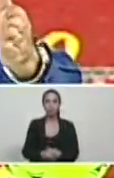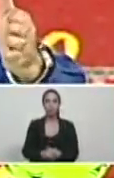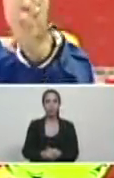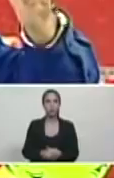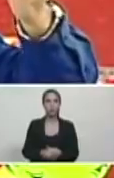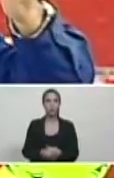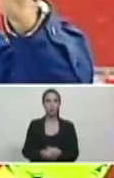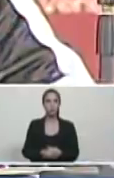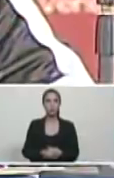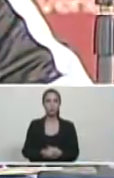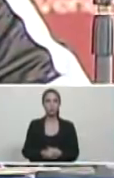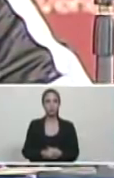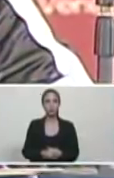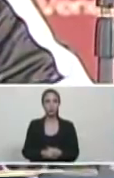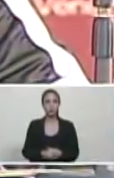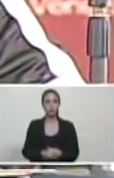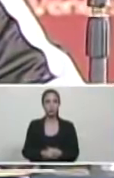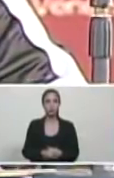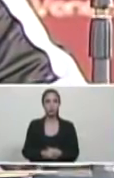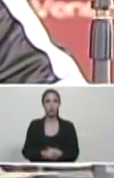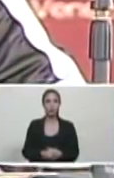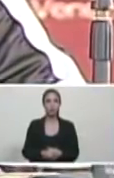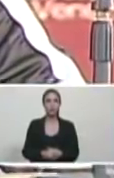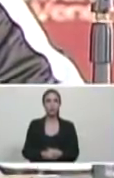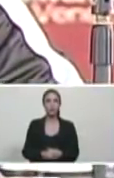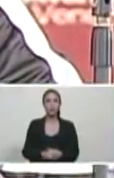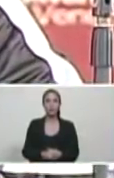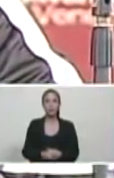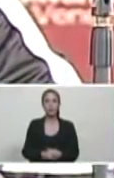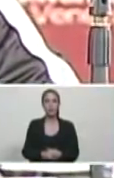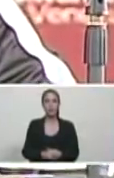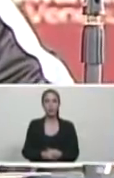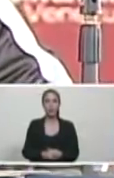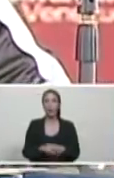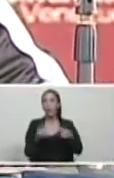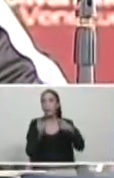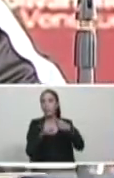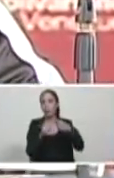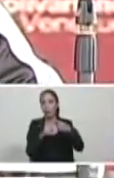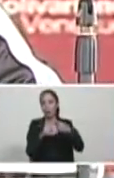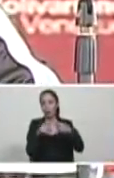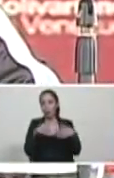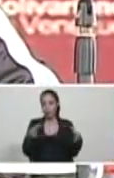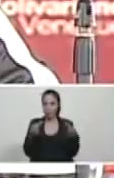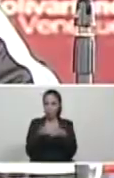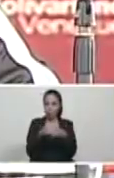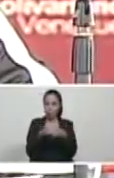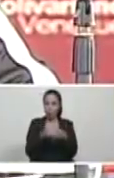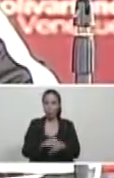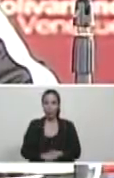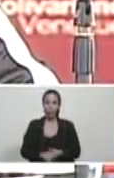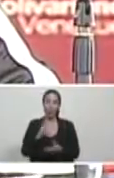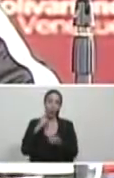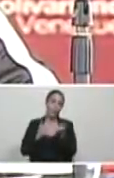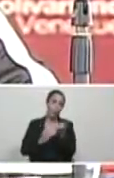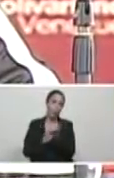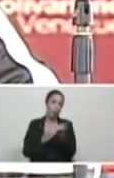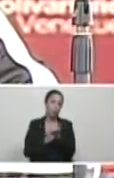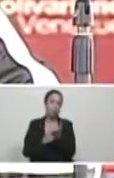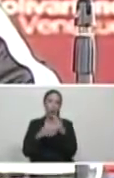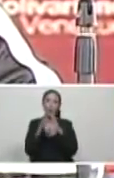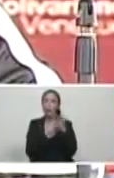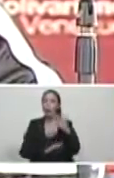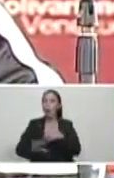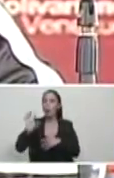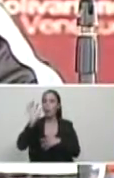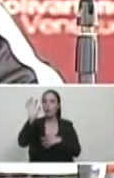Concreto, por favor. Presidente, lo primero, ataca duro. Lo primero es que nosotros, el Movimiento por la Paz y la Vida, por supuesto, tenemos cooperantes a nivel nacional y tenemos una fábrica